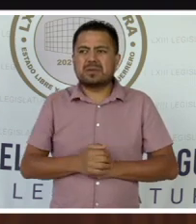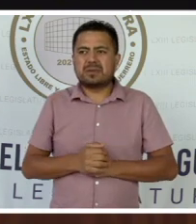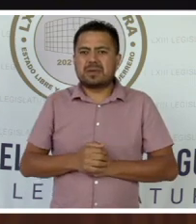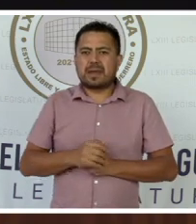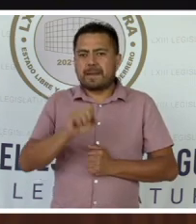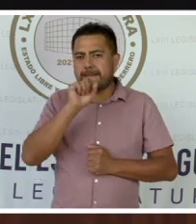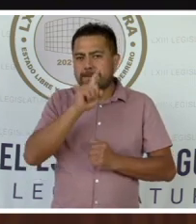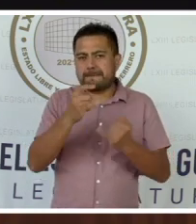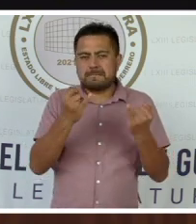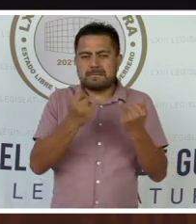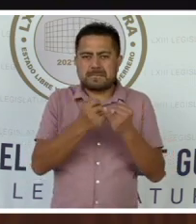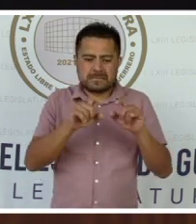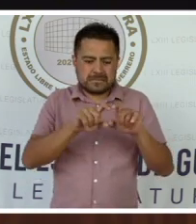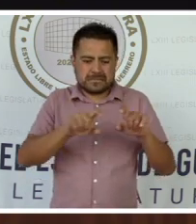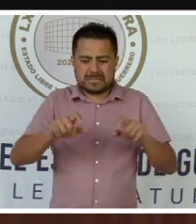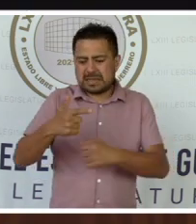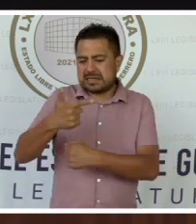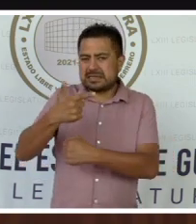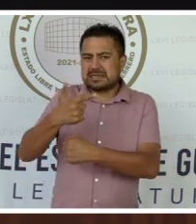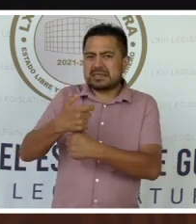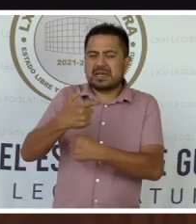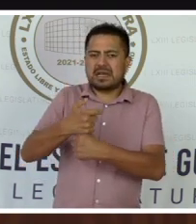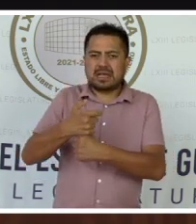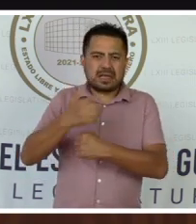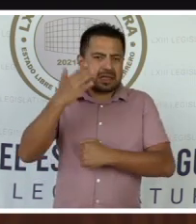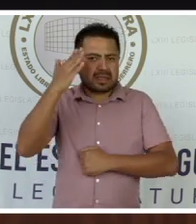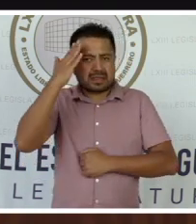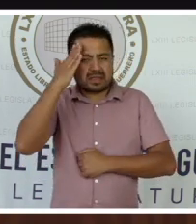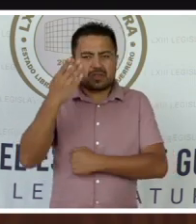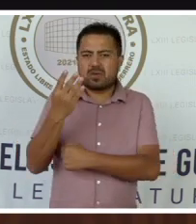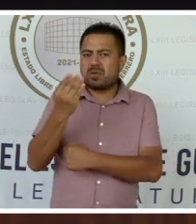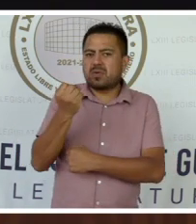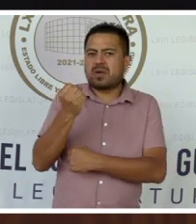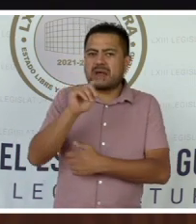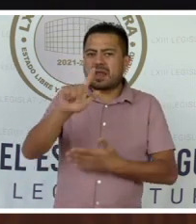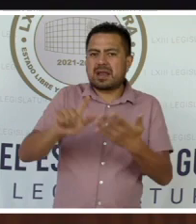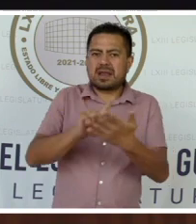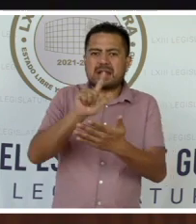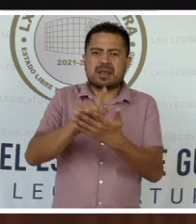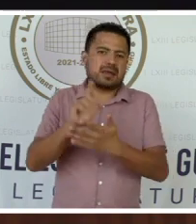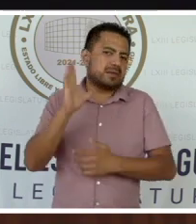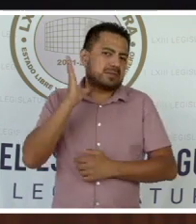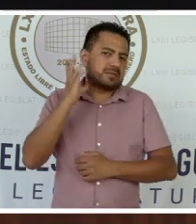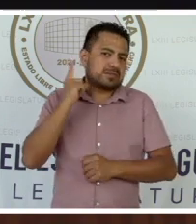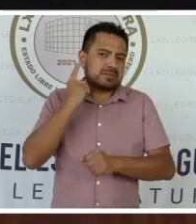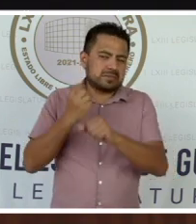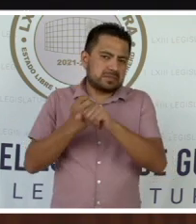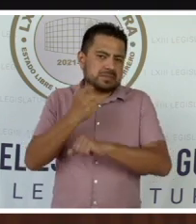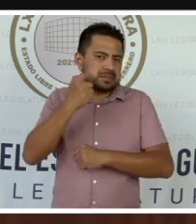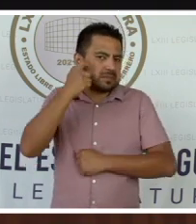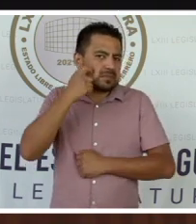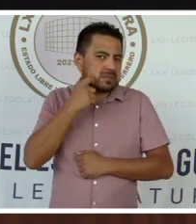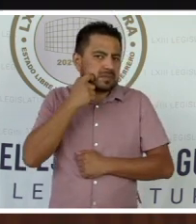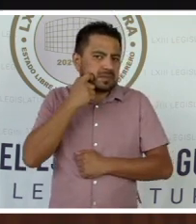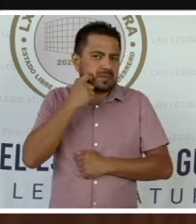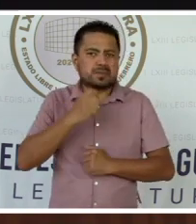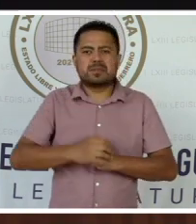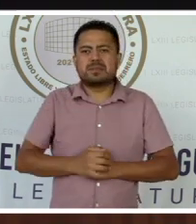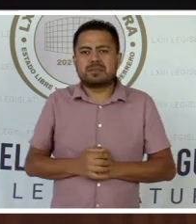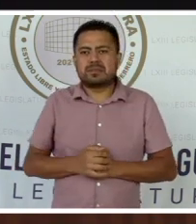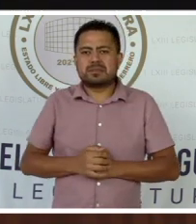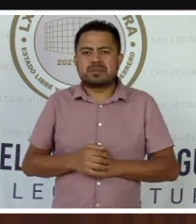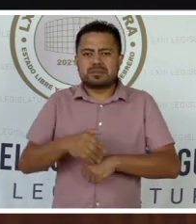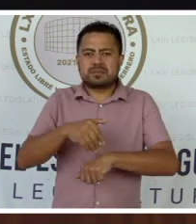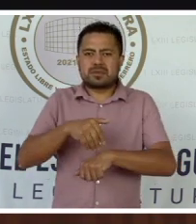y el capítulo séptimo al título noveno de la Ley Orgánica del poder legislativo del Estado de